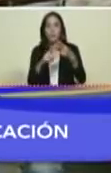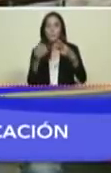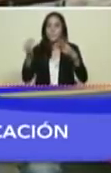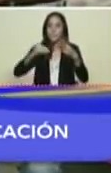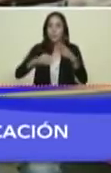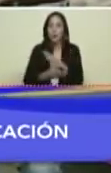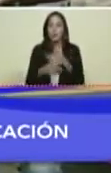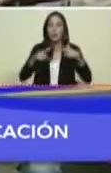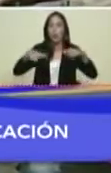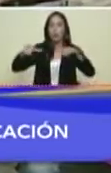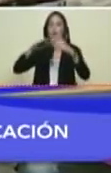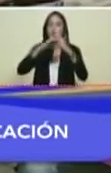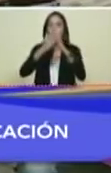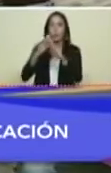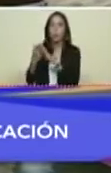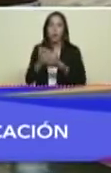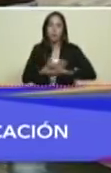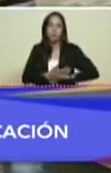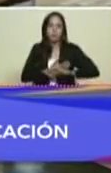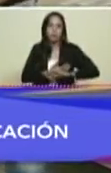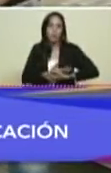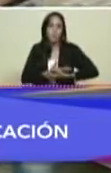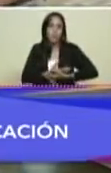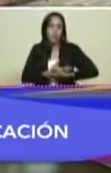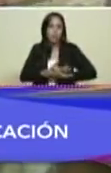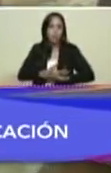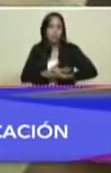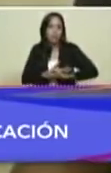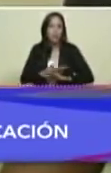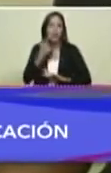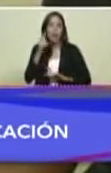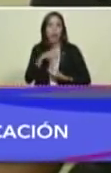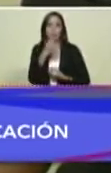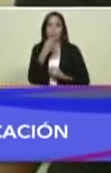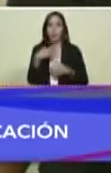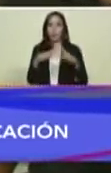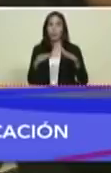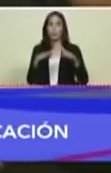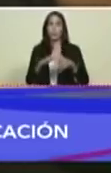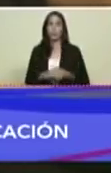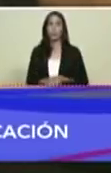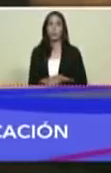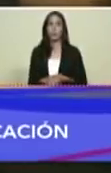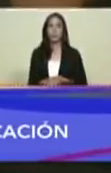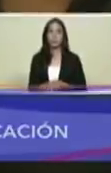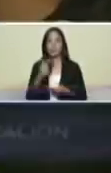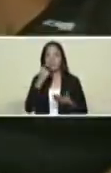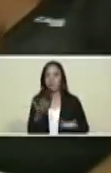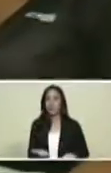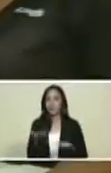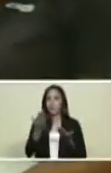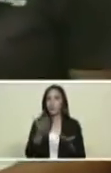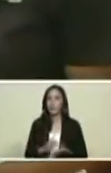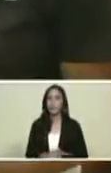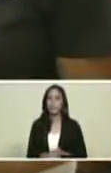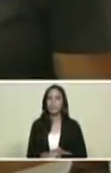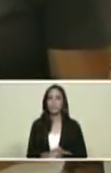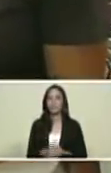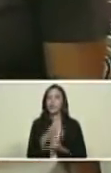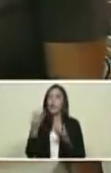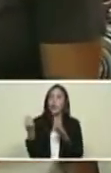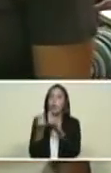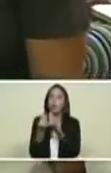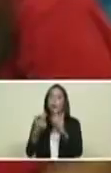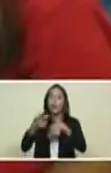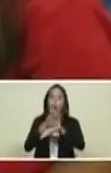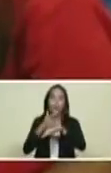espacio comunitario de lactancia materna. Es un espectáculo. Yo quisiera, pues, gobernador, me acompaña el gobernador